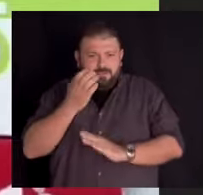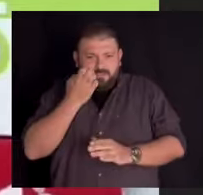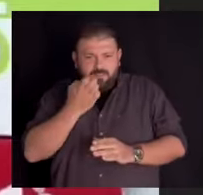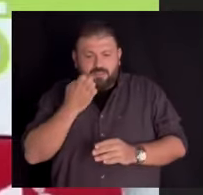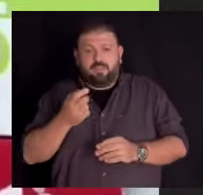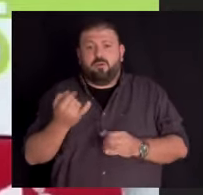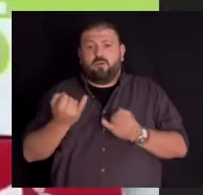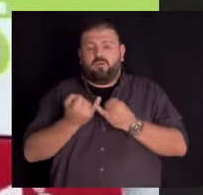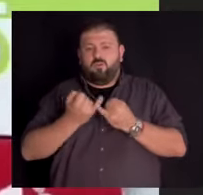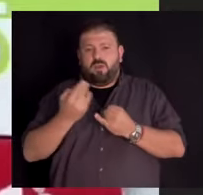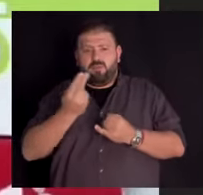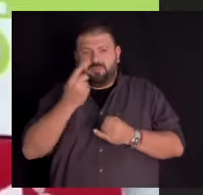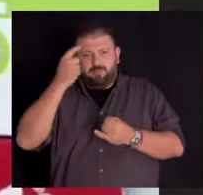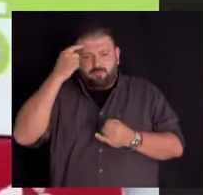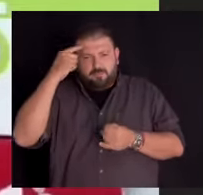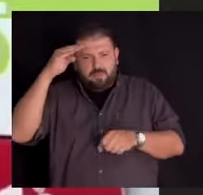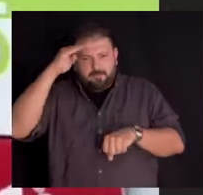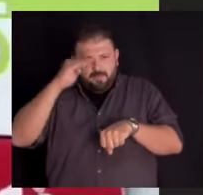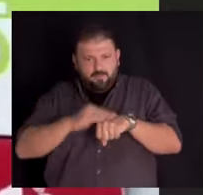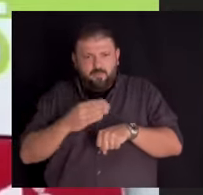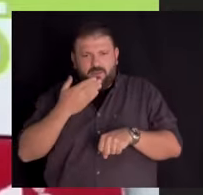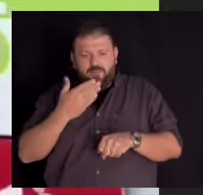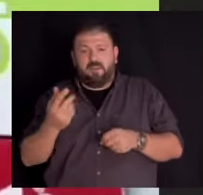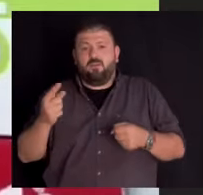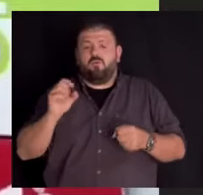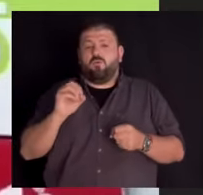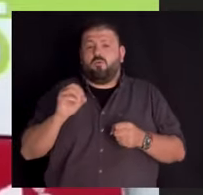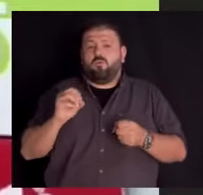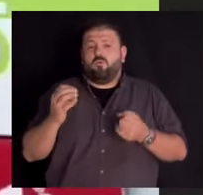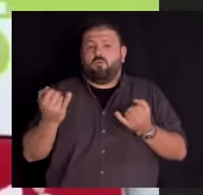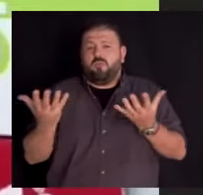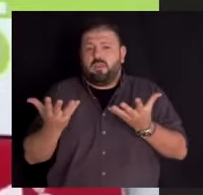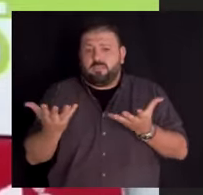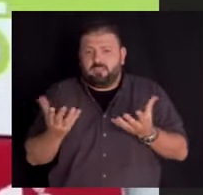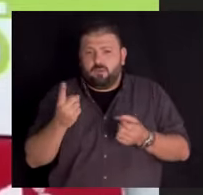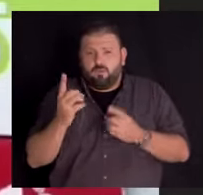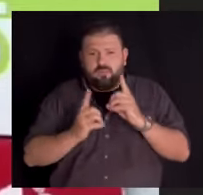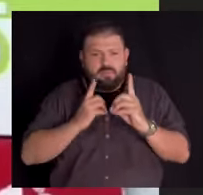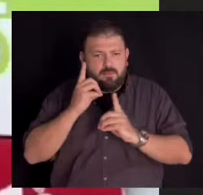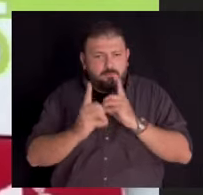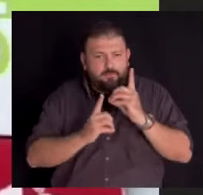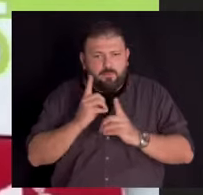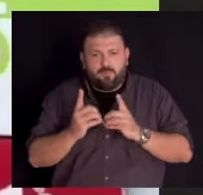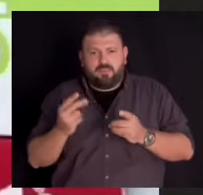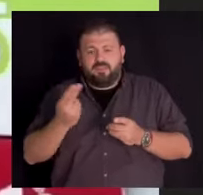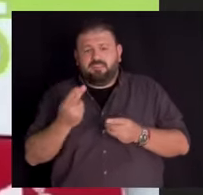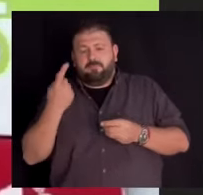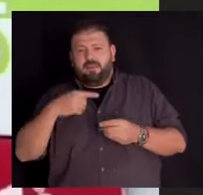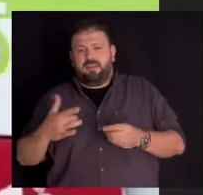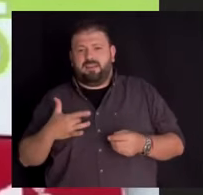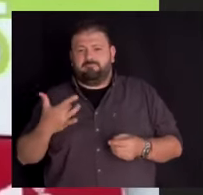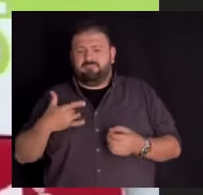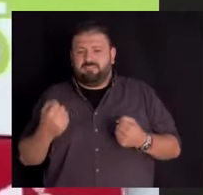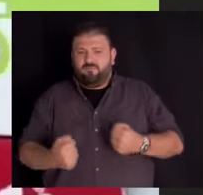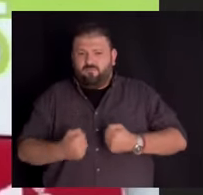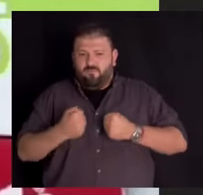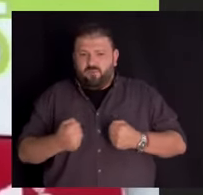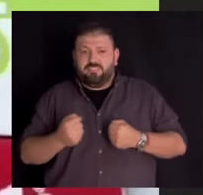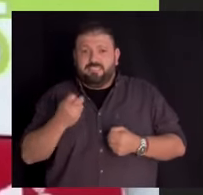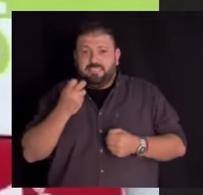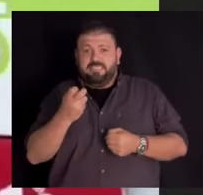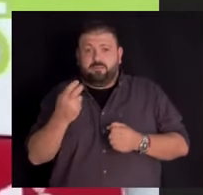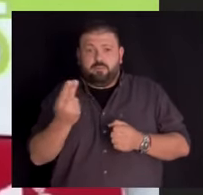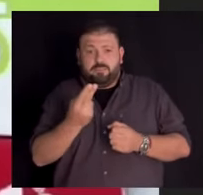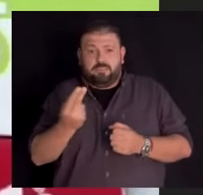memoria. Para hacer un deporte necesitamos todavía mayores recursos. Entonces, eso es